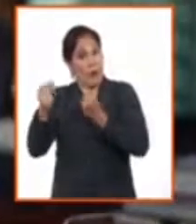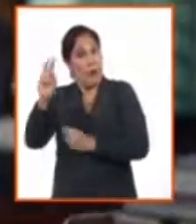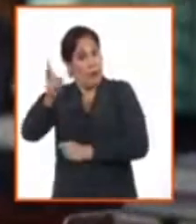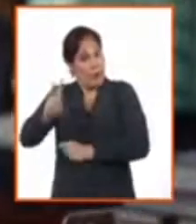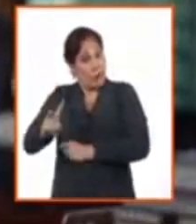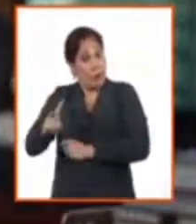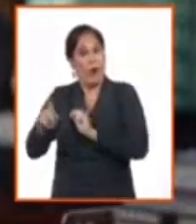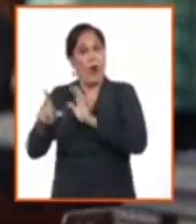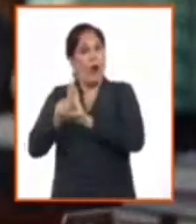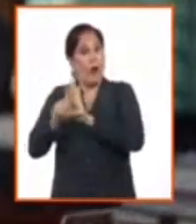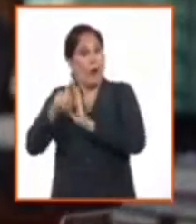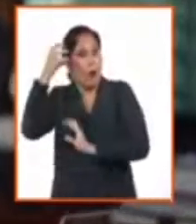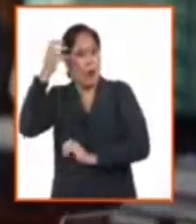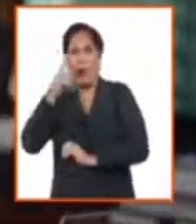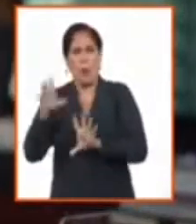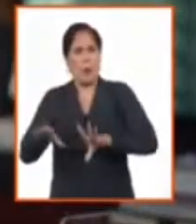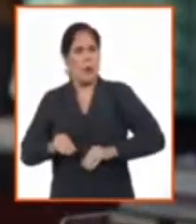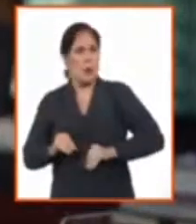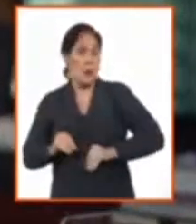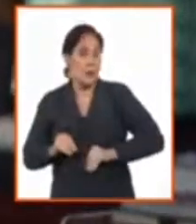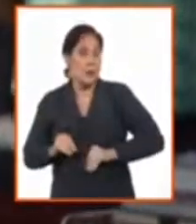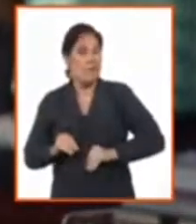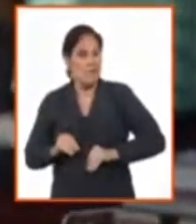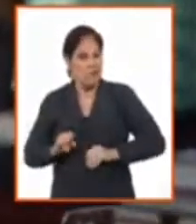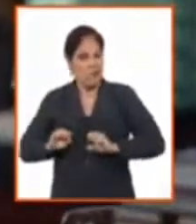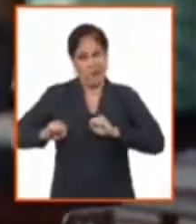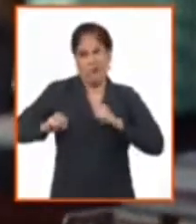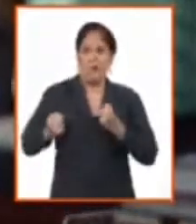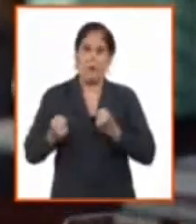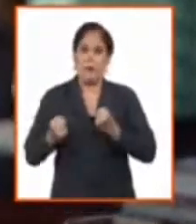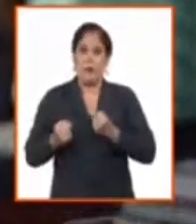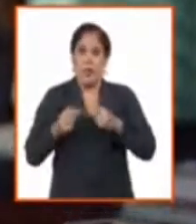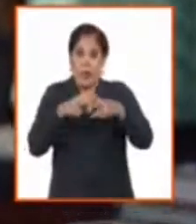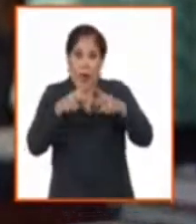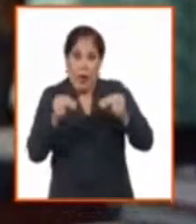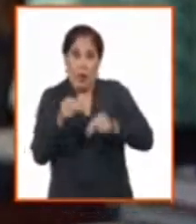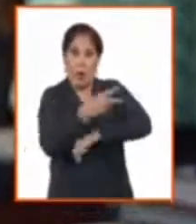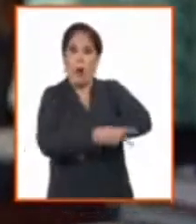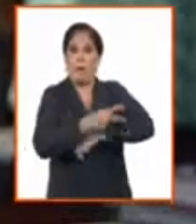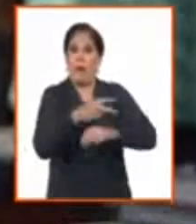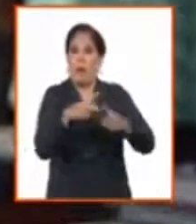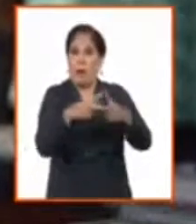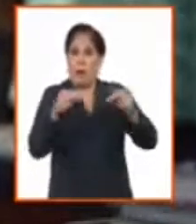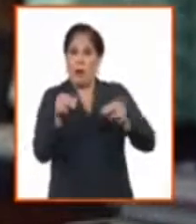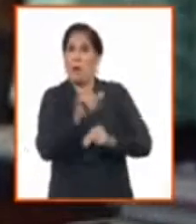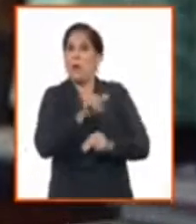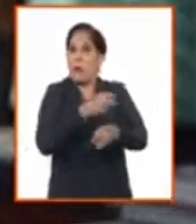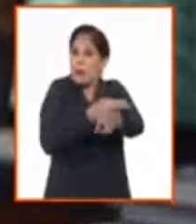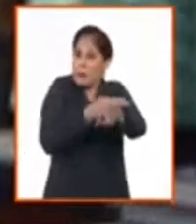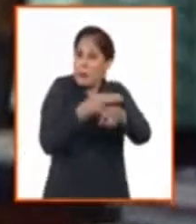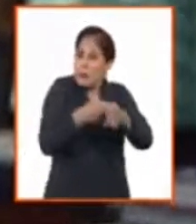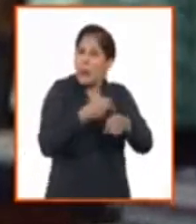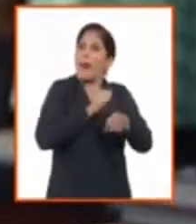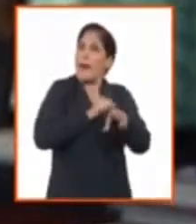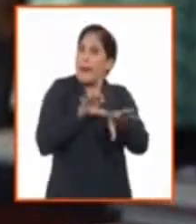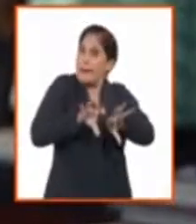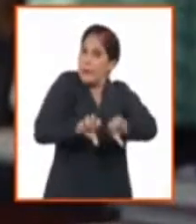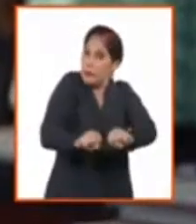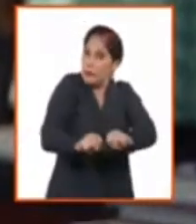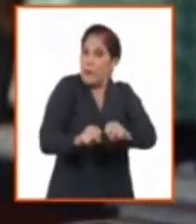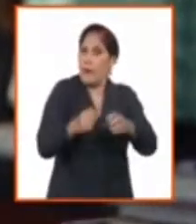legítimo gobierno y se lanza en con saña al cuello de nicaragua a la que tantas veces en la historia intentaron conquistar